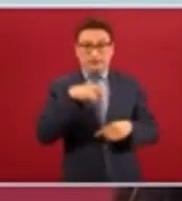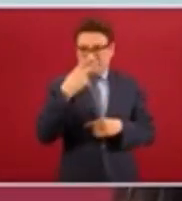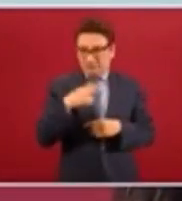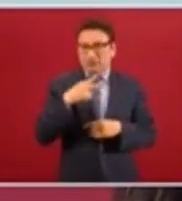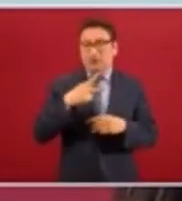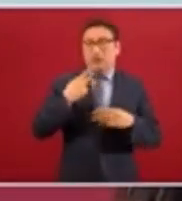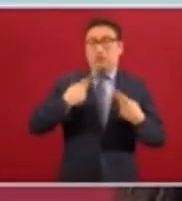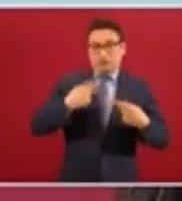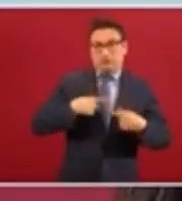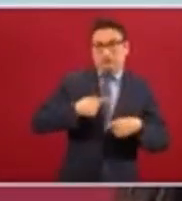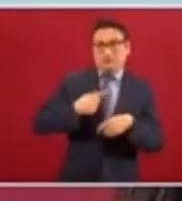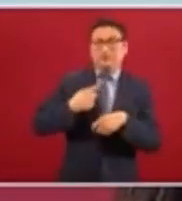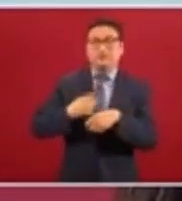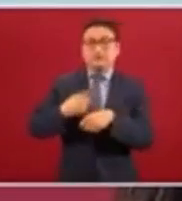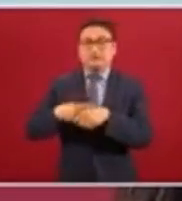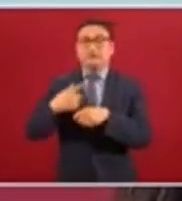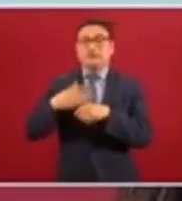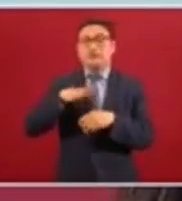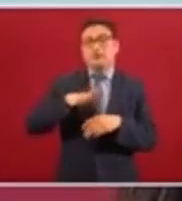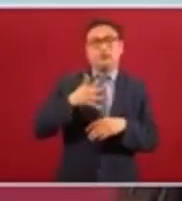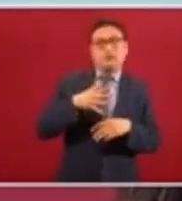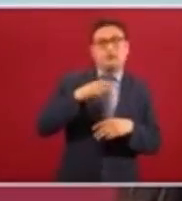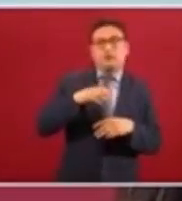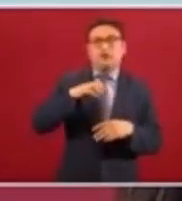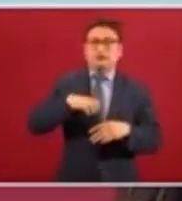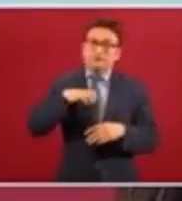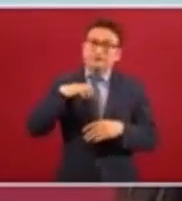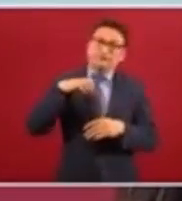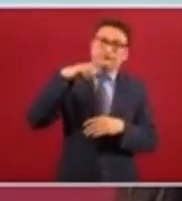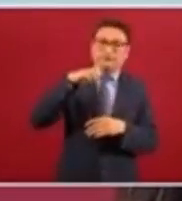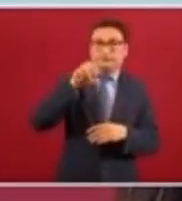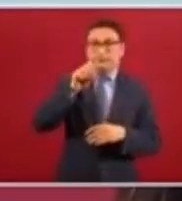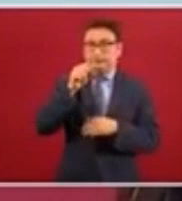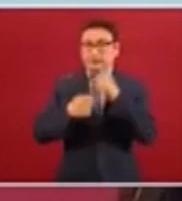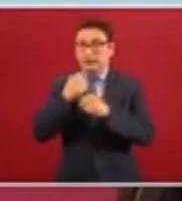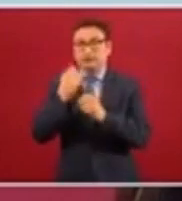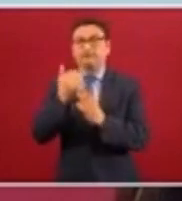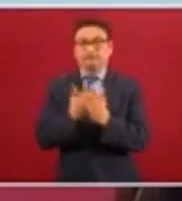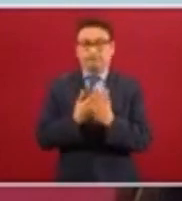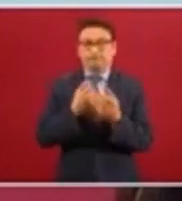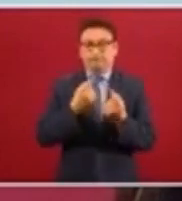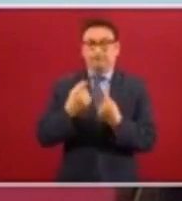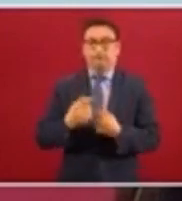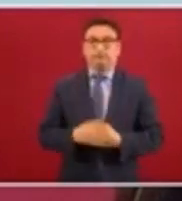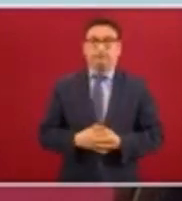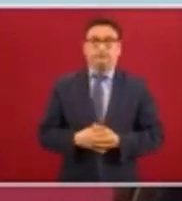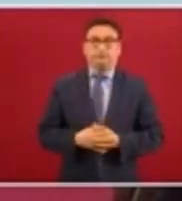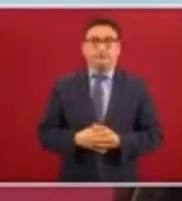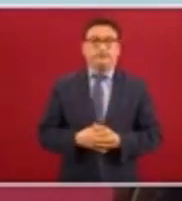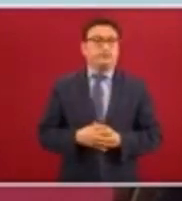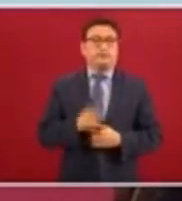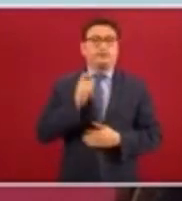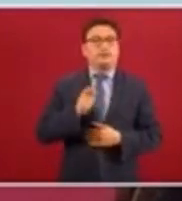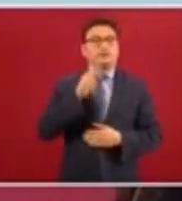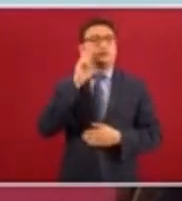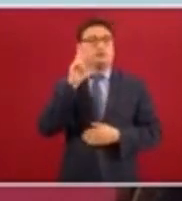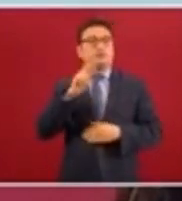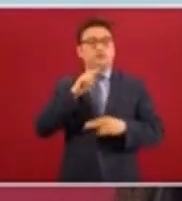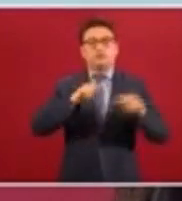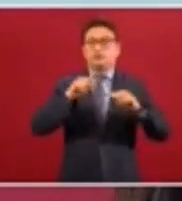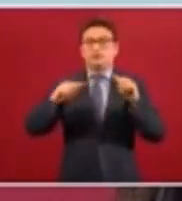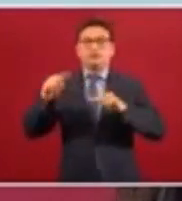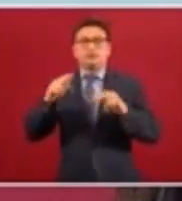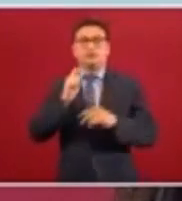se complican teniendo edades menos avanzadas, menos de 60 años. La siguiente, por favor. Lo que se ve en esta